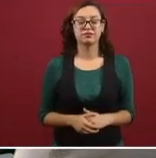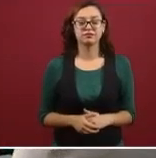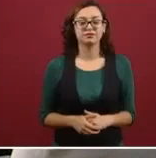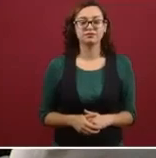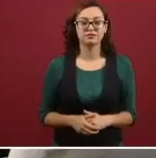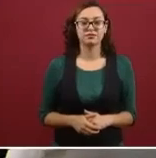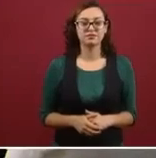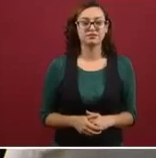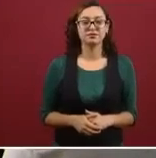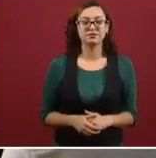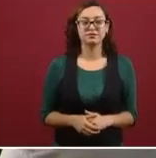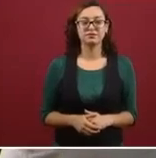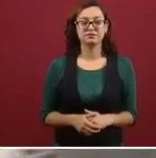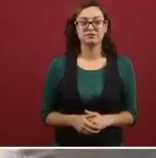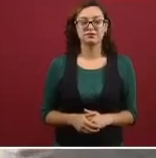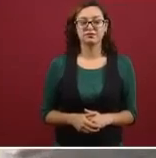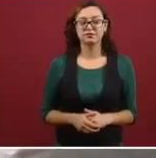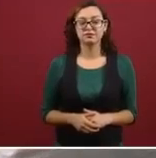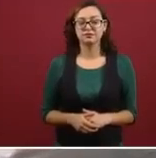Entonces,